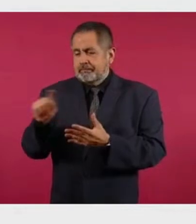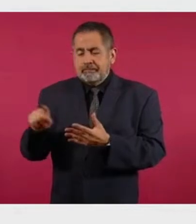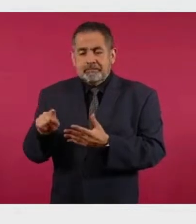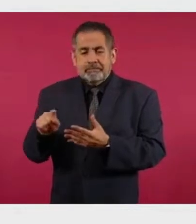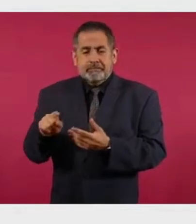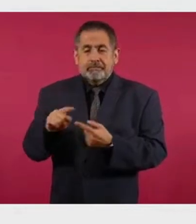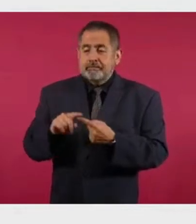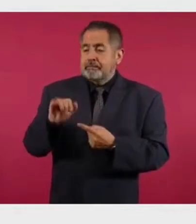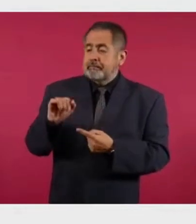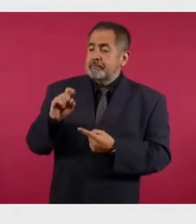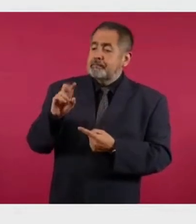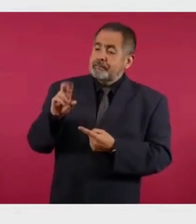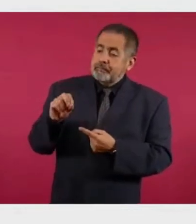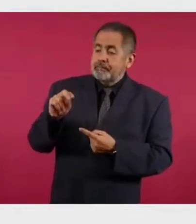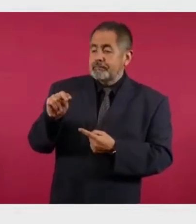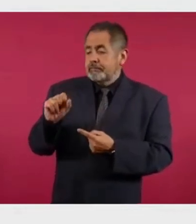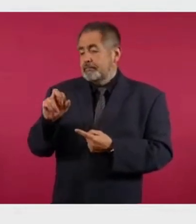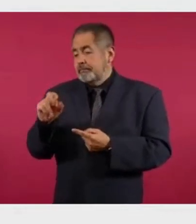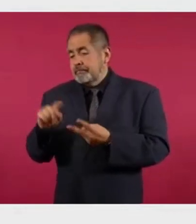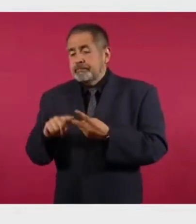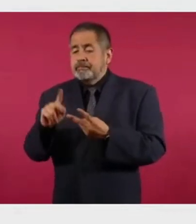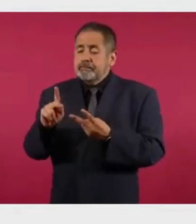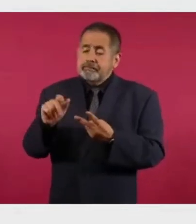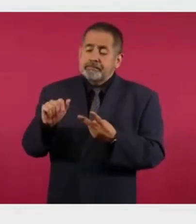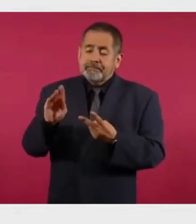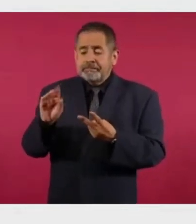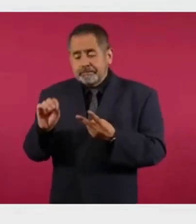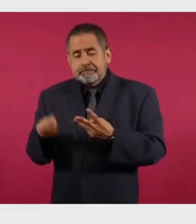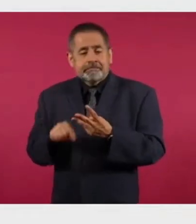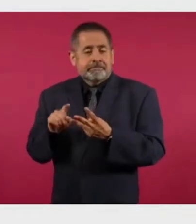Isidro Narváez, Pablo Ramírez,